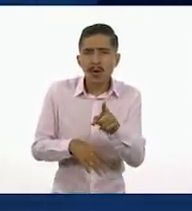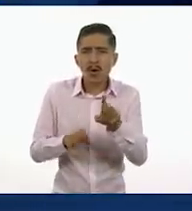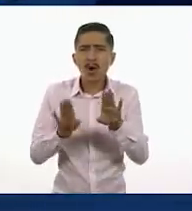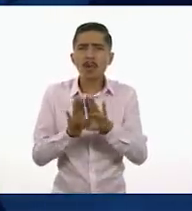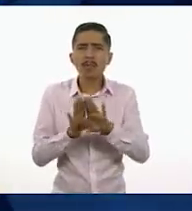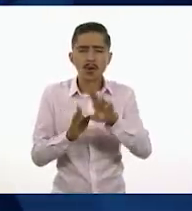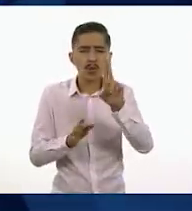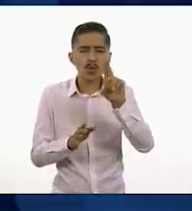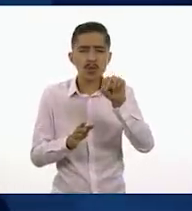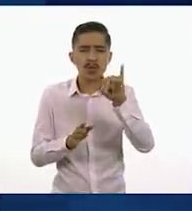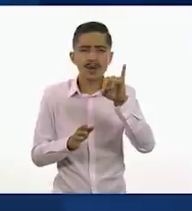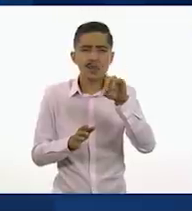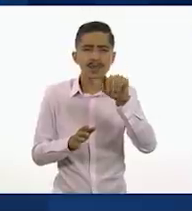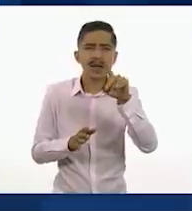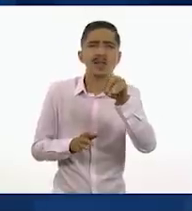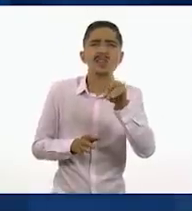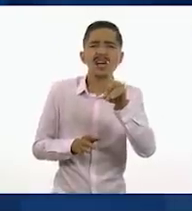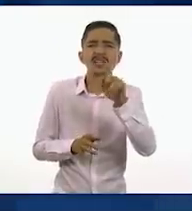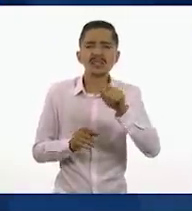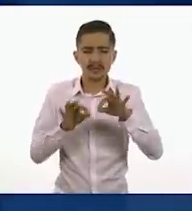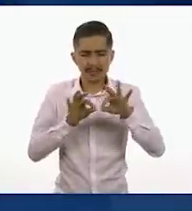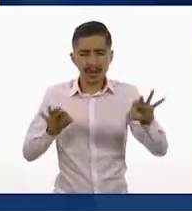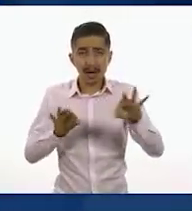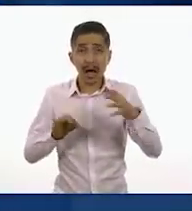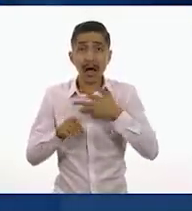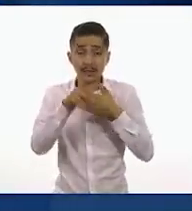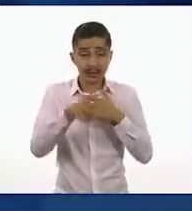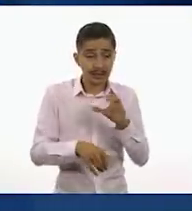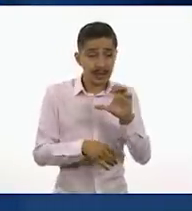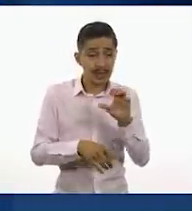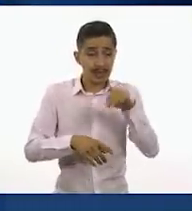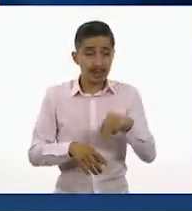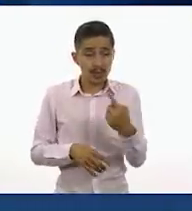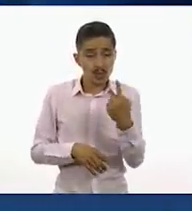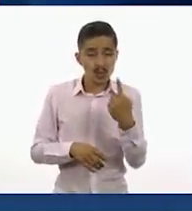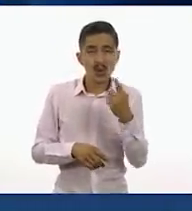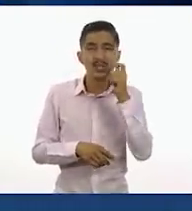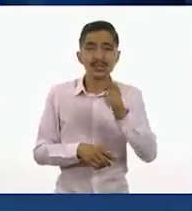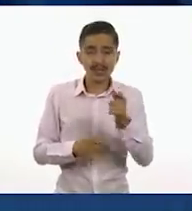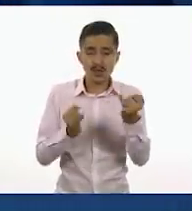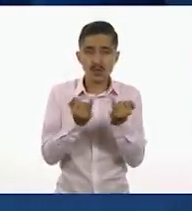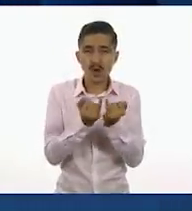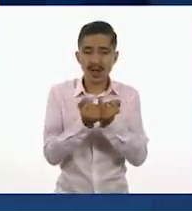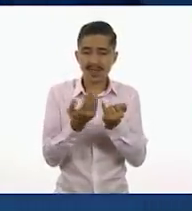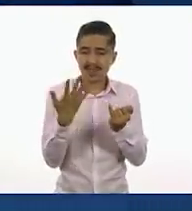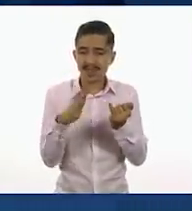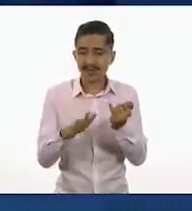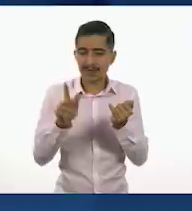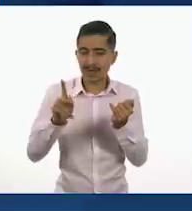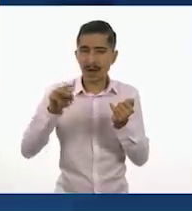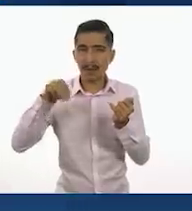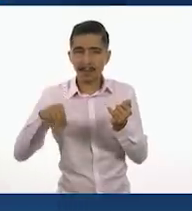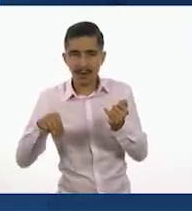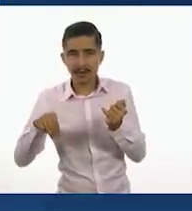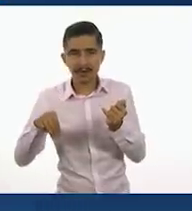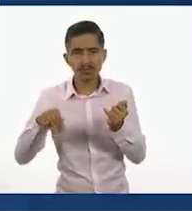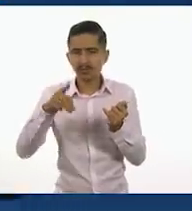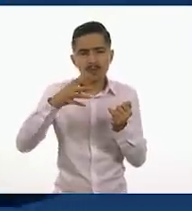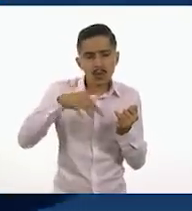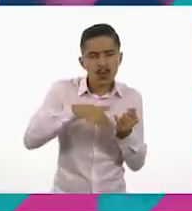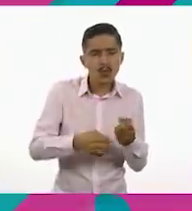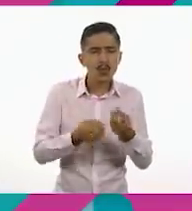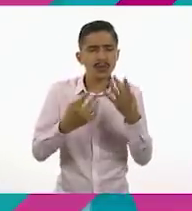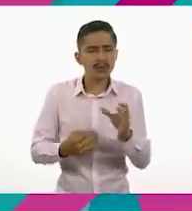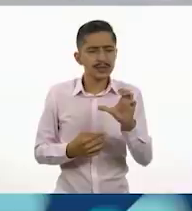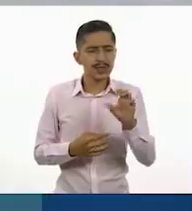unidad. Si tenemos el dato de 1 centímetro que representaba 10 kilómetros, debemos encontrar entonces cuántos centímetros